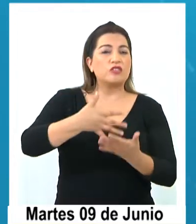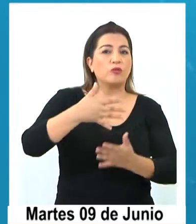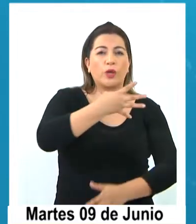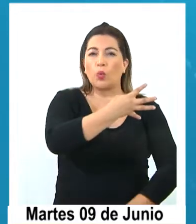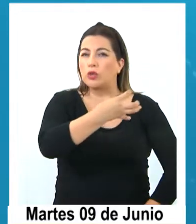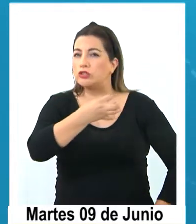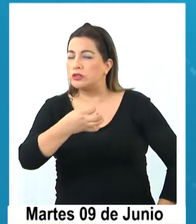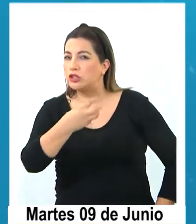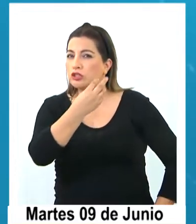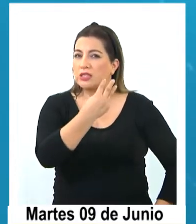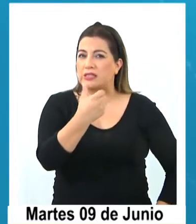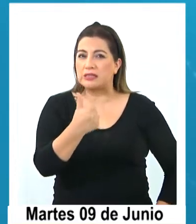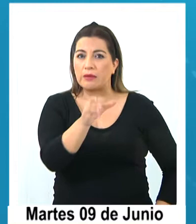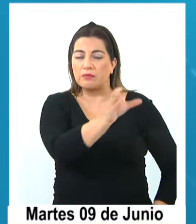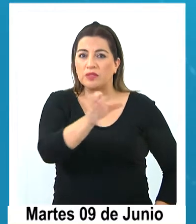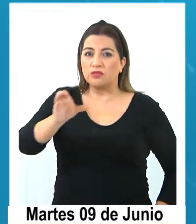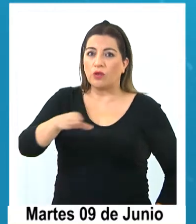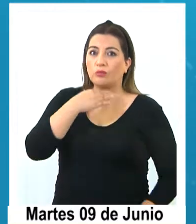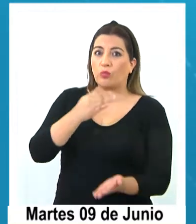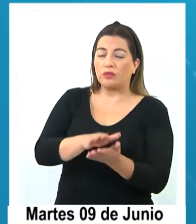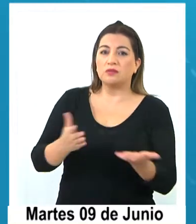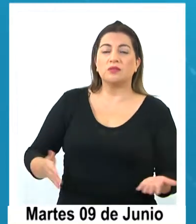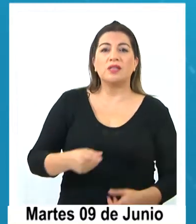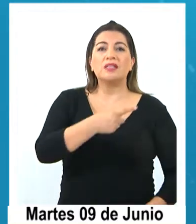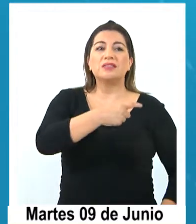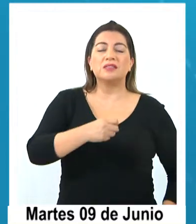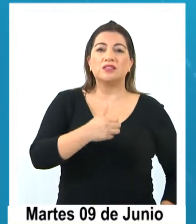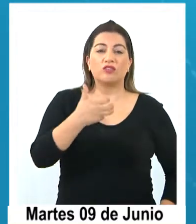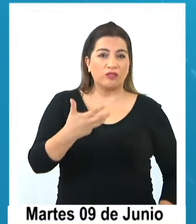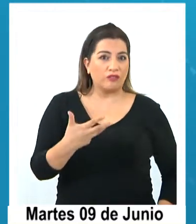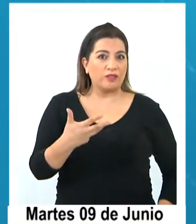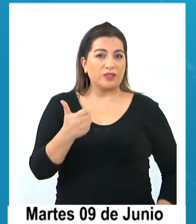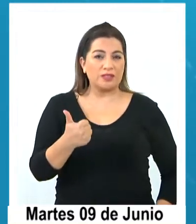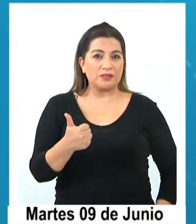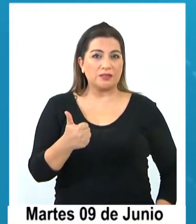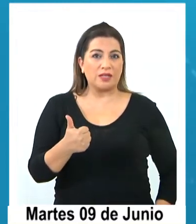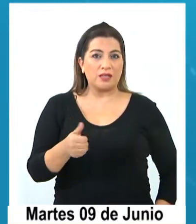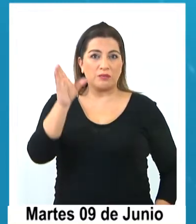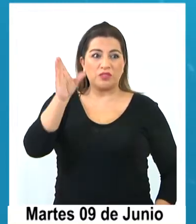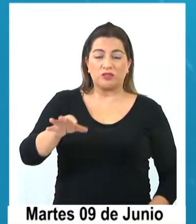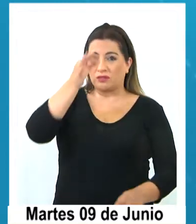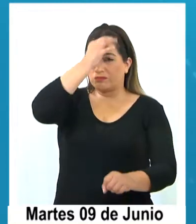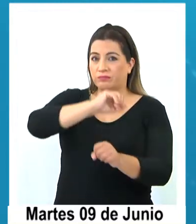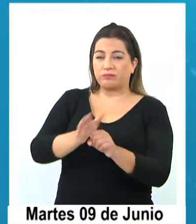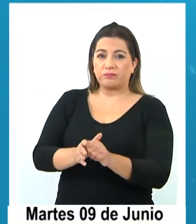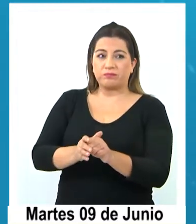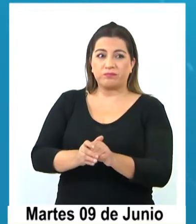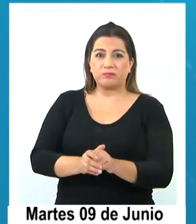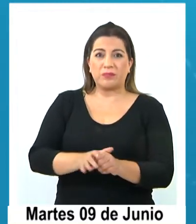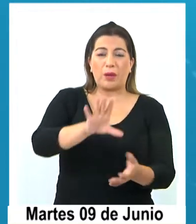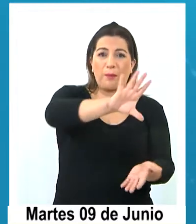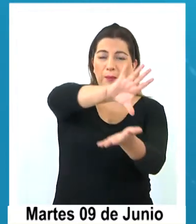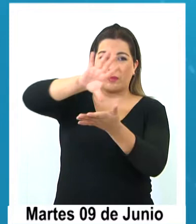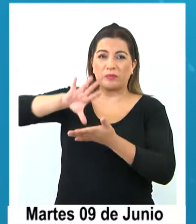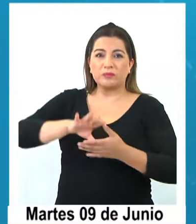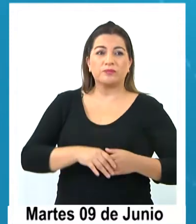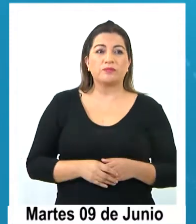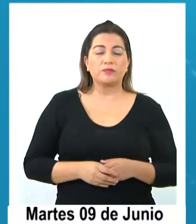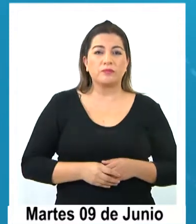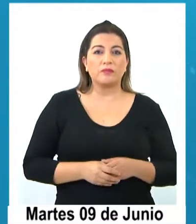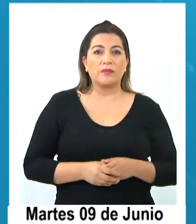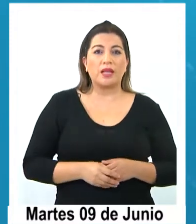.436 y 196 contagiados en todo el país.